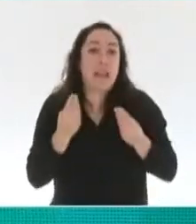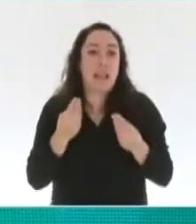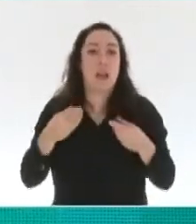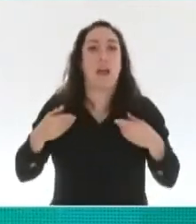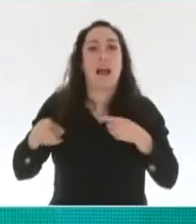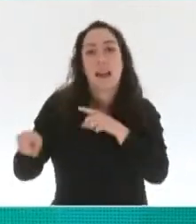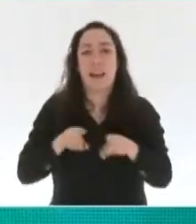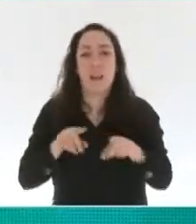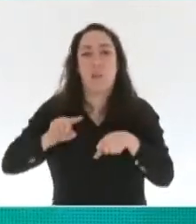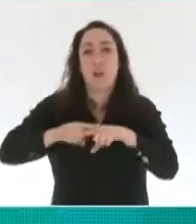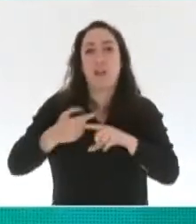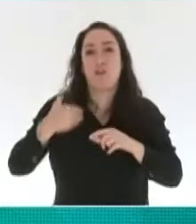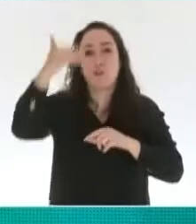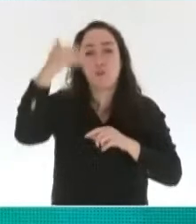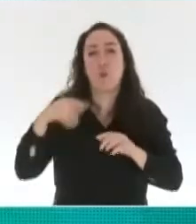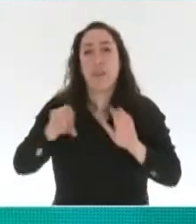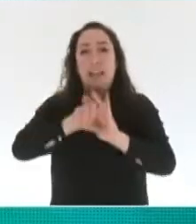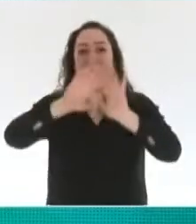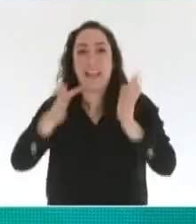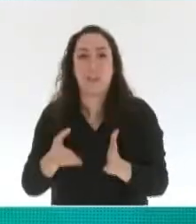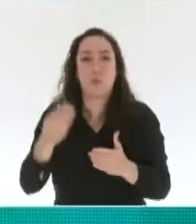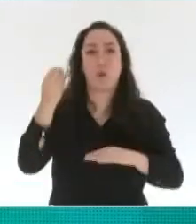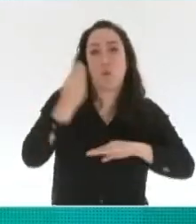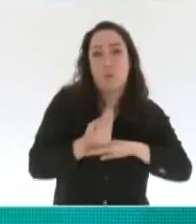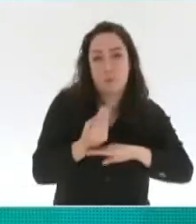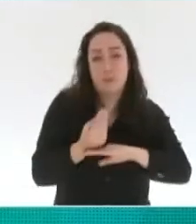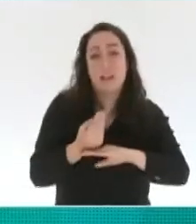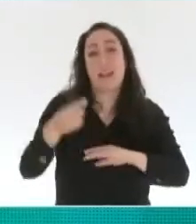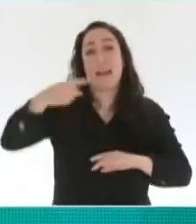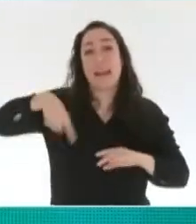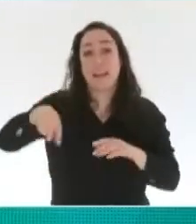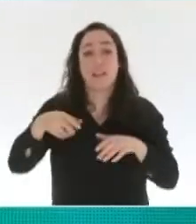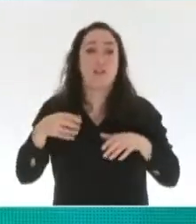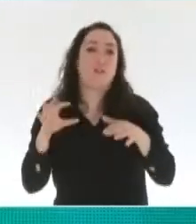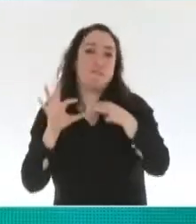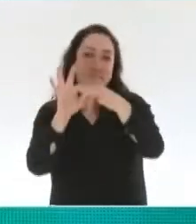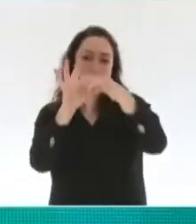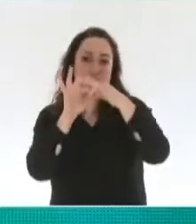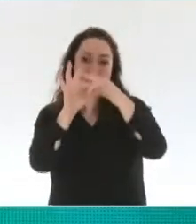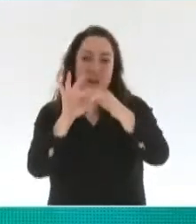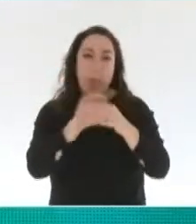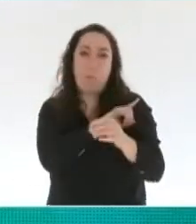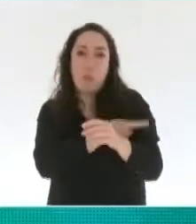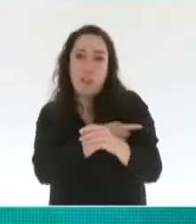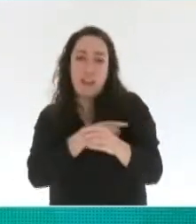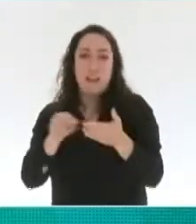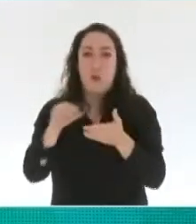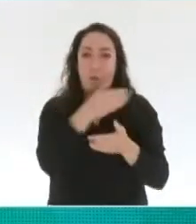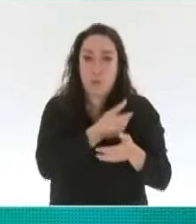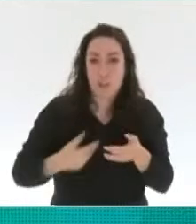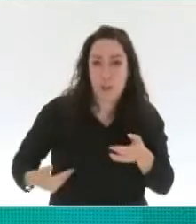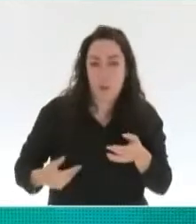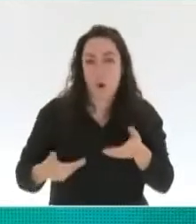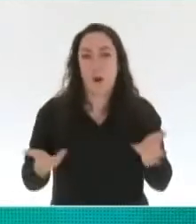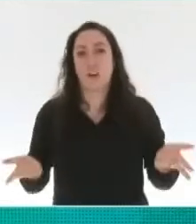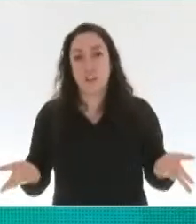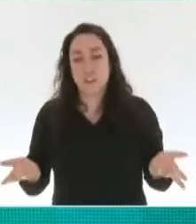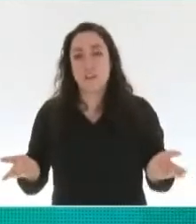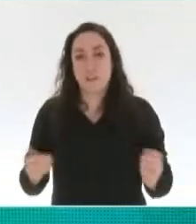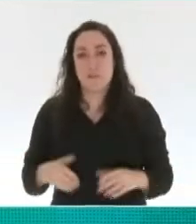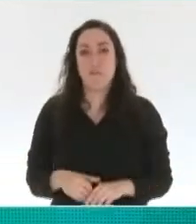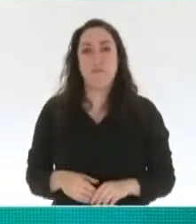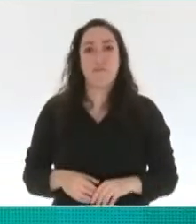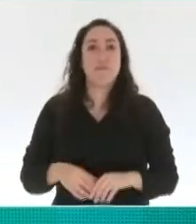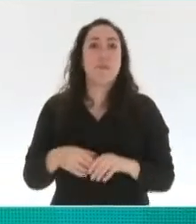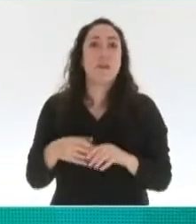poniste van a estar en la legislatura porteña y están subordinados al poder ejecutivo a través del sistema de gerencias O sea no no